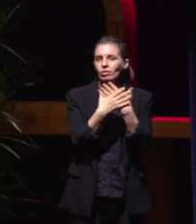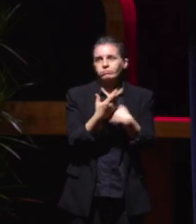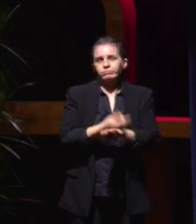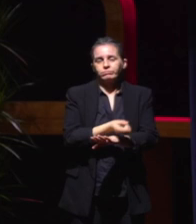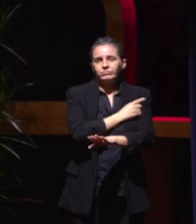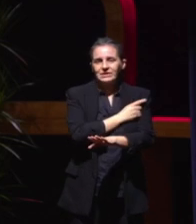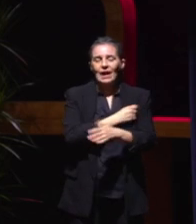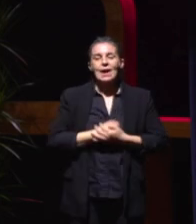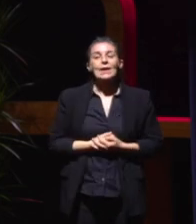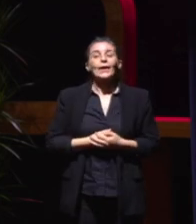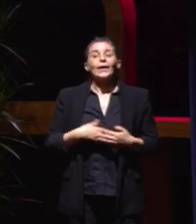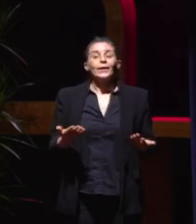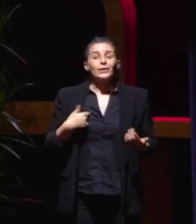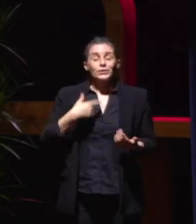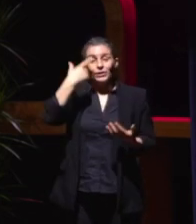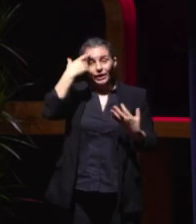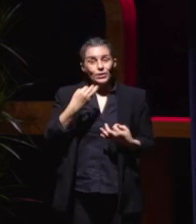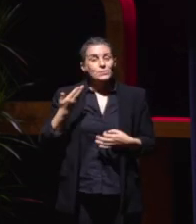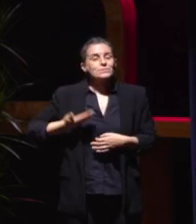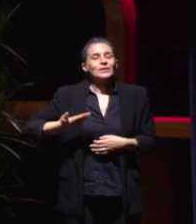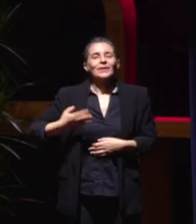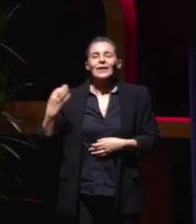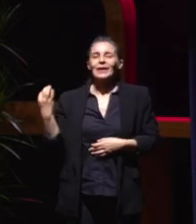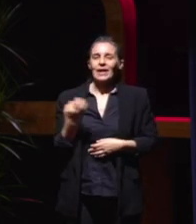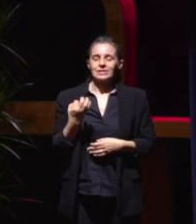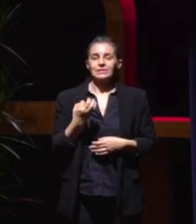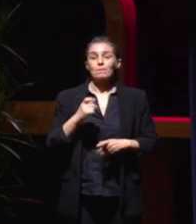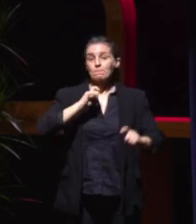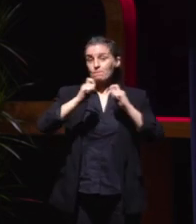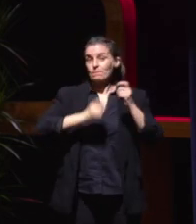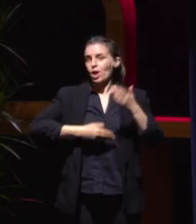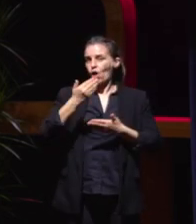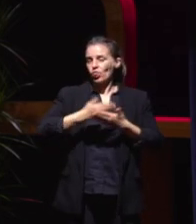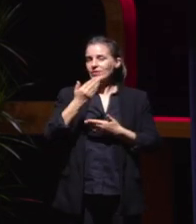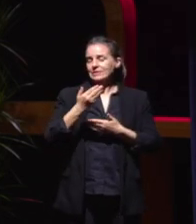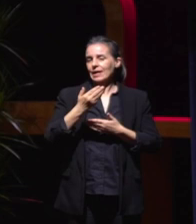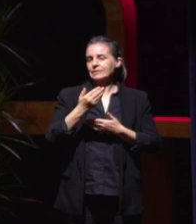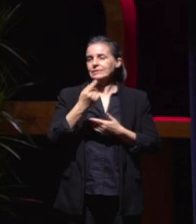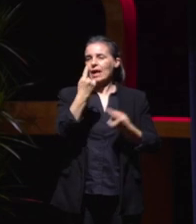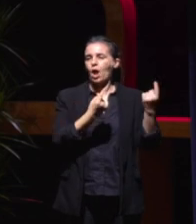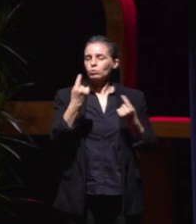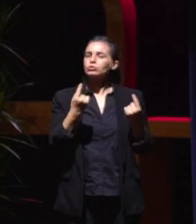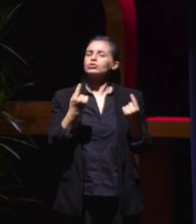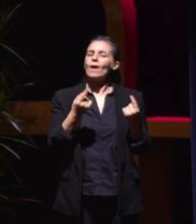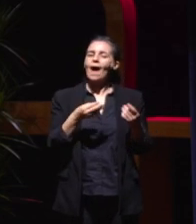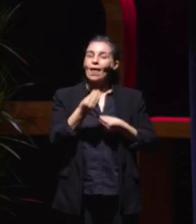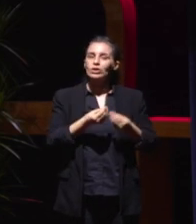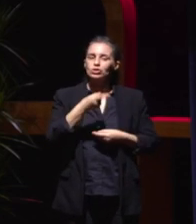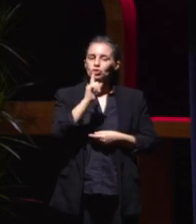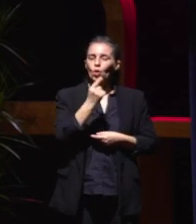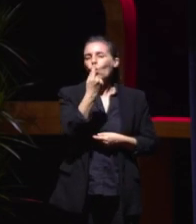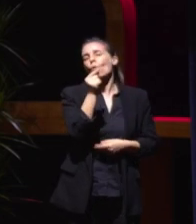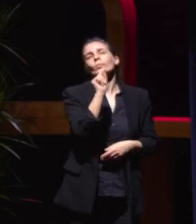yo creo que es importante que haya periodistas que no solamente hagan el minuto de